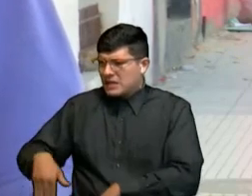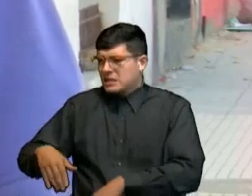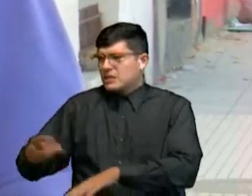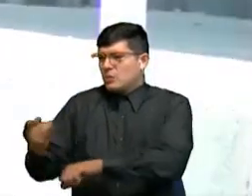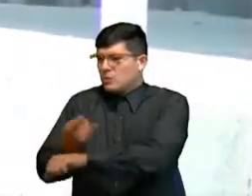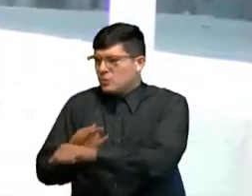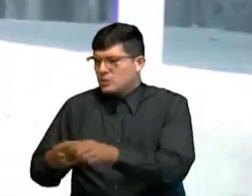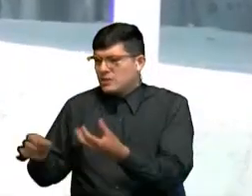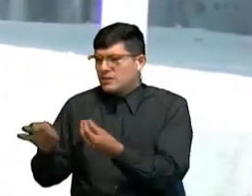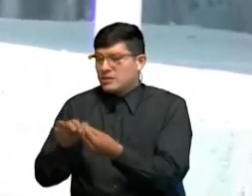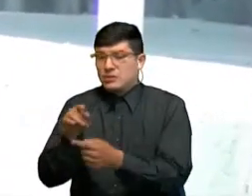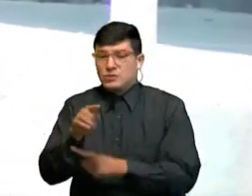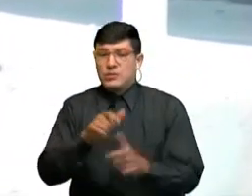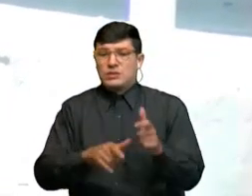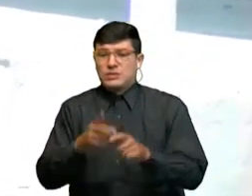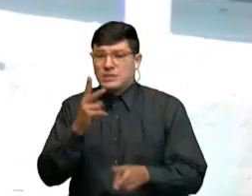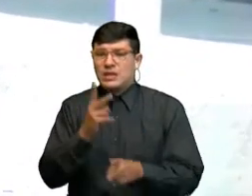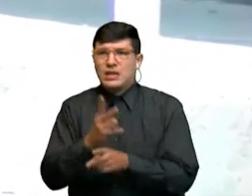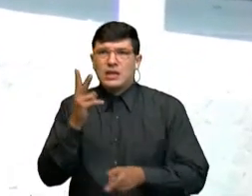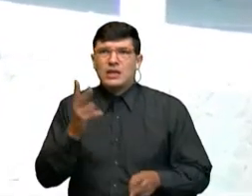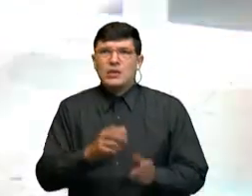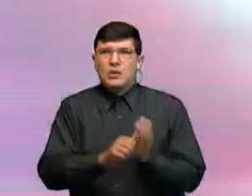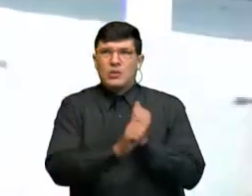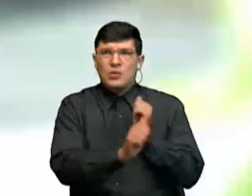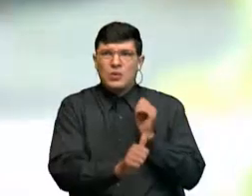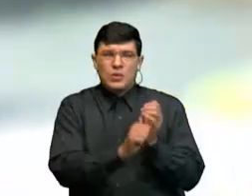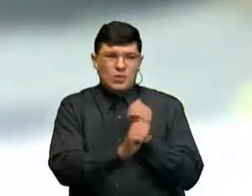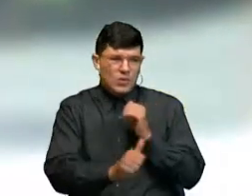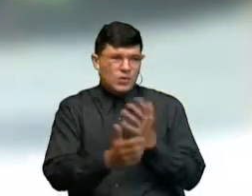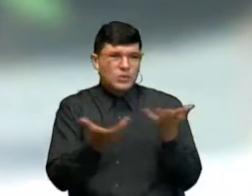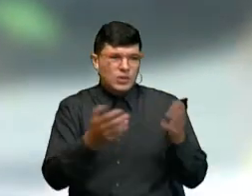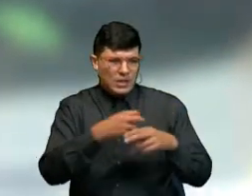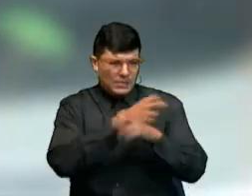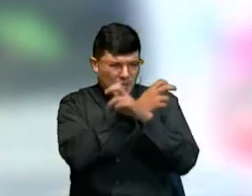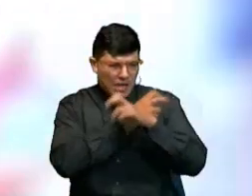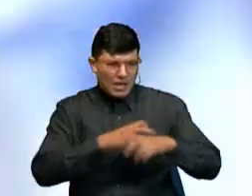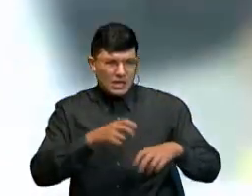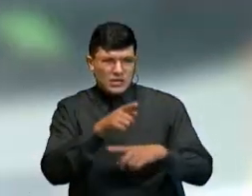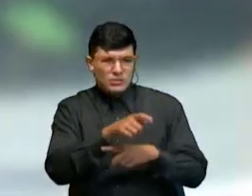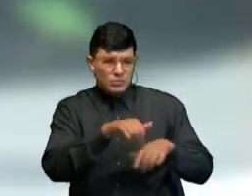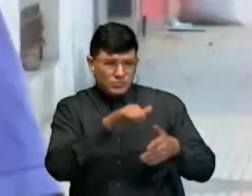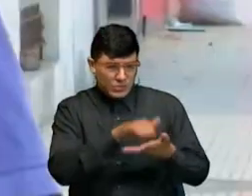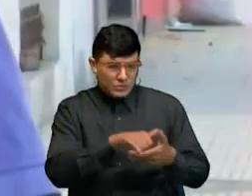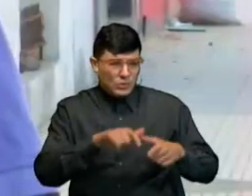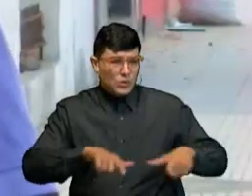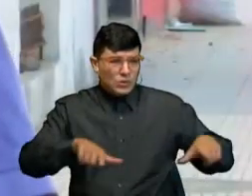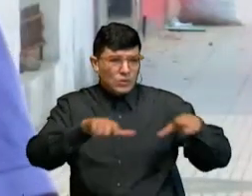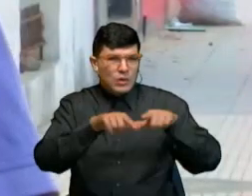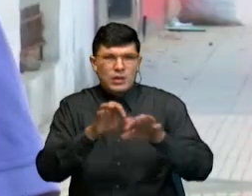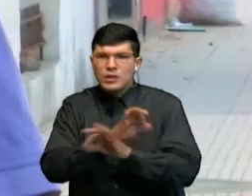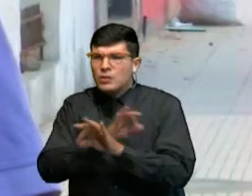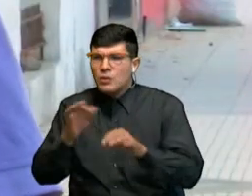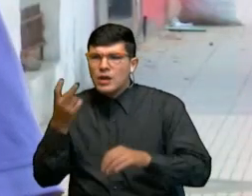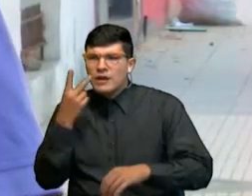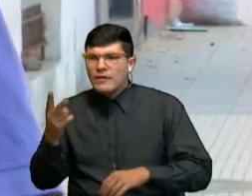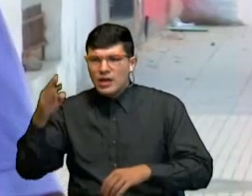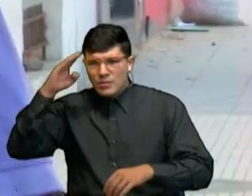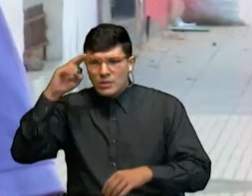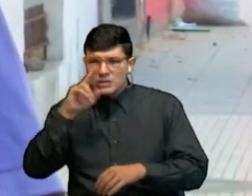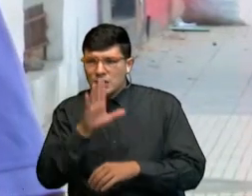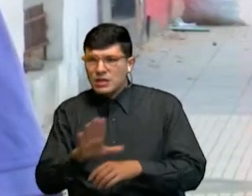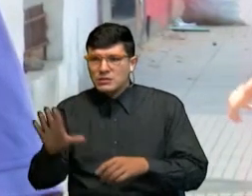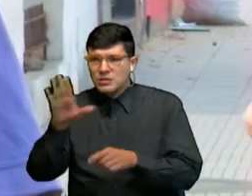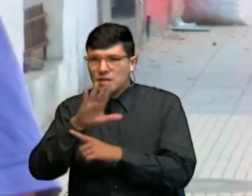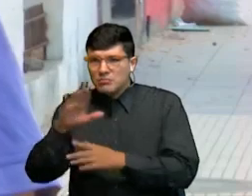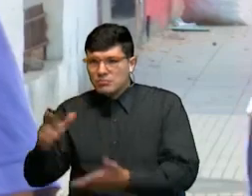peligro para la gente hacen sus necesidades en el mismo parque de mismos lados y nunca se ve un operativo de la policía la